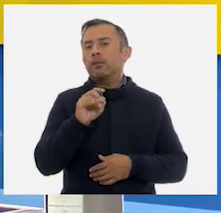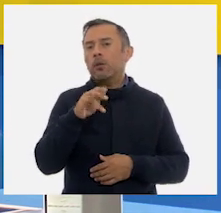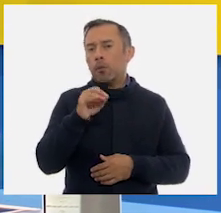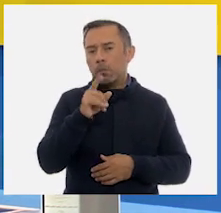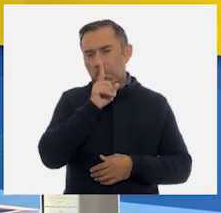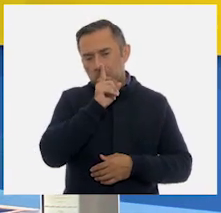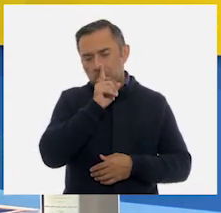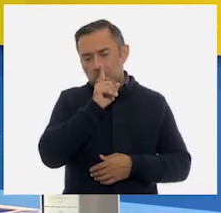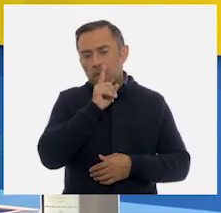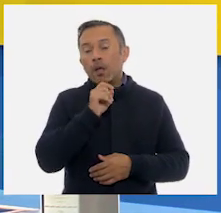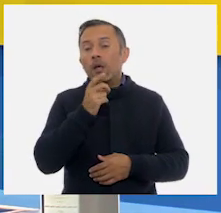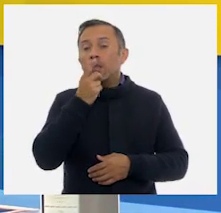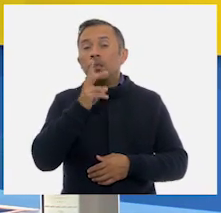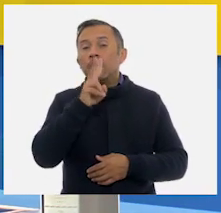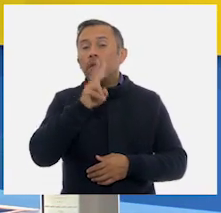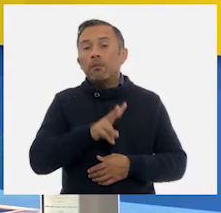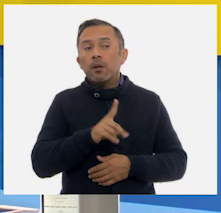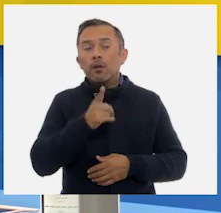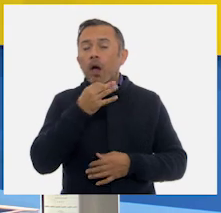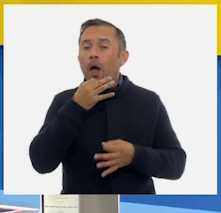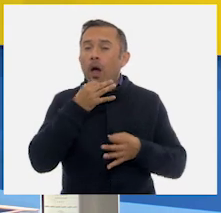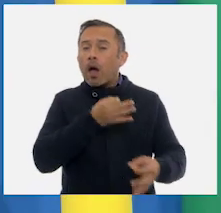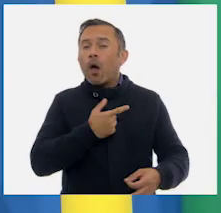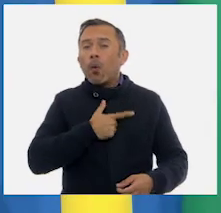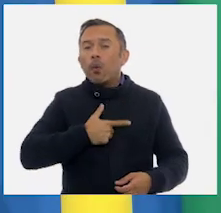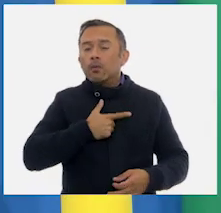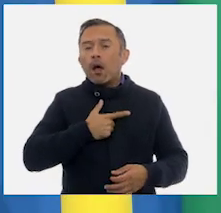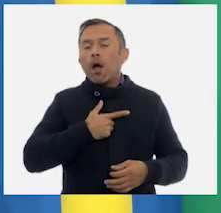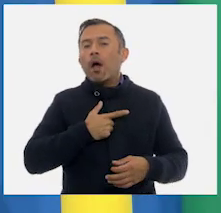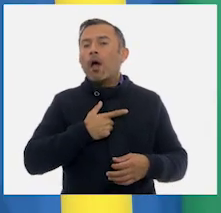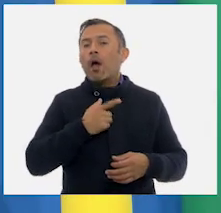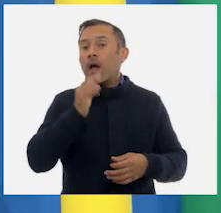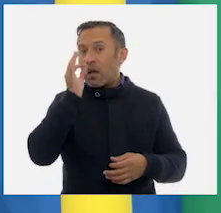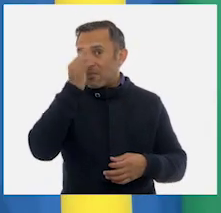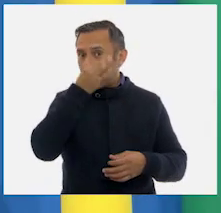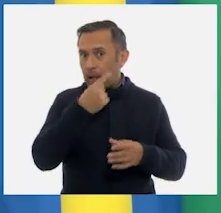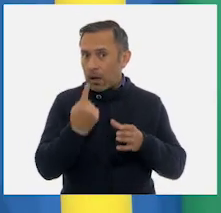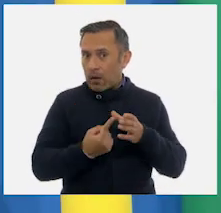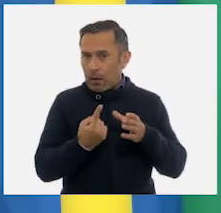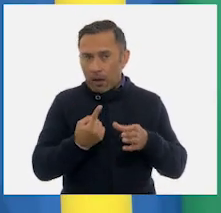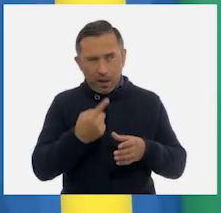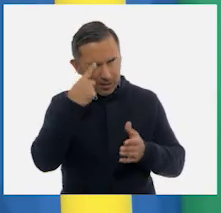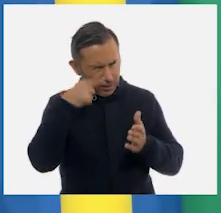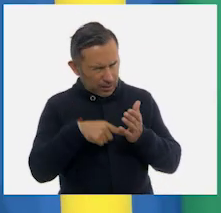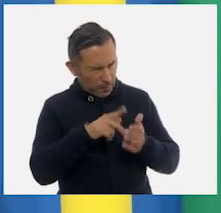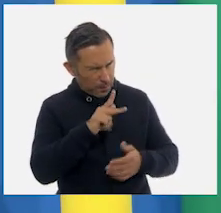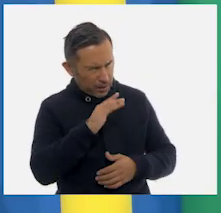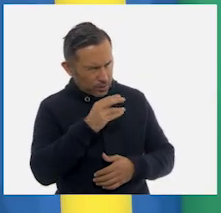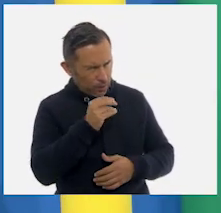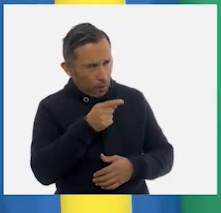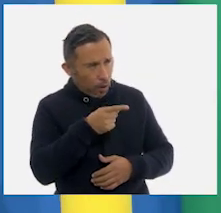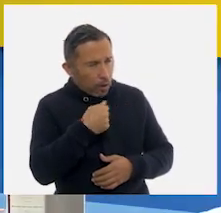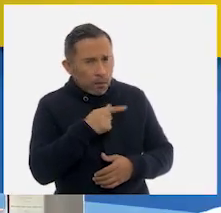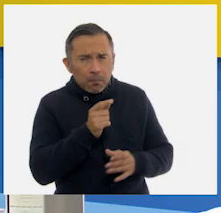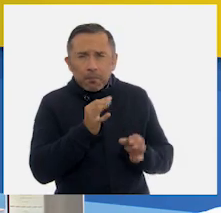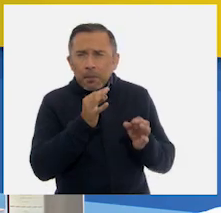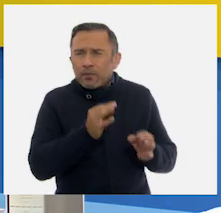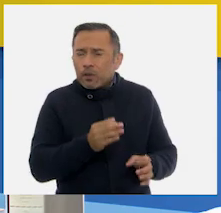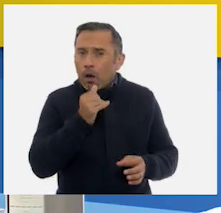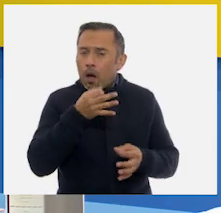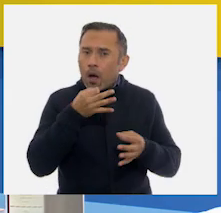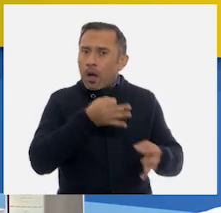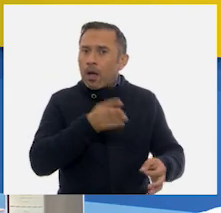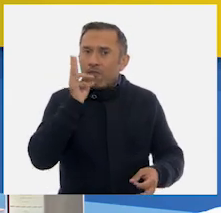su debilidad eran las malteadas de fresa. Ay, hasta en eso es perfecto Pancho Villa. Y respecto